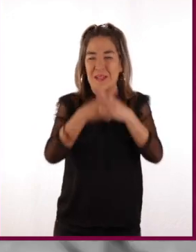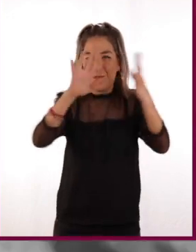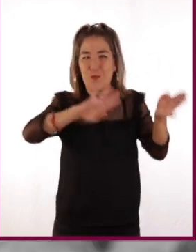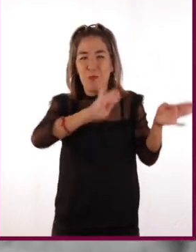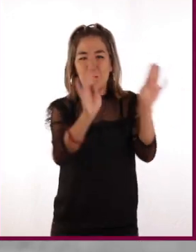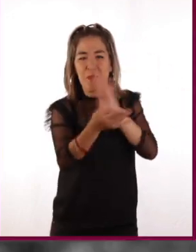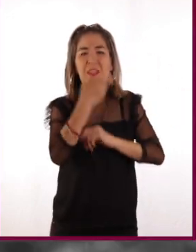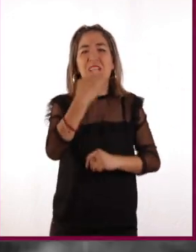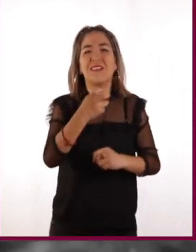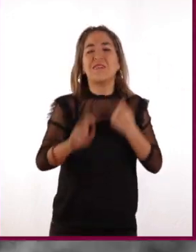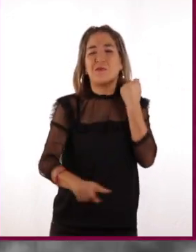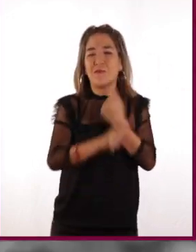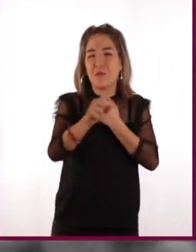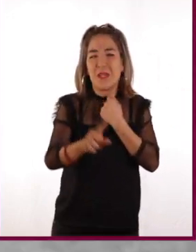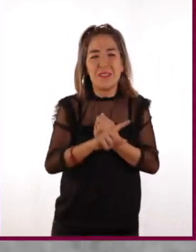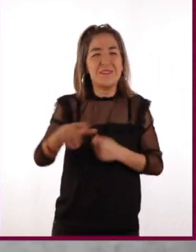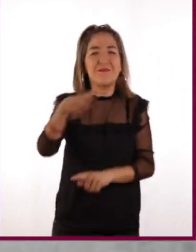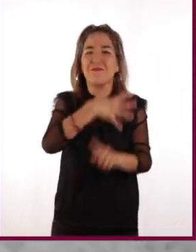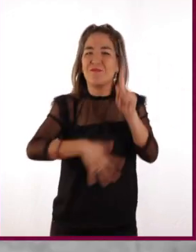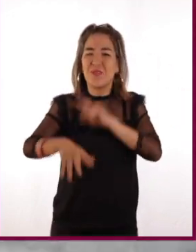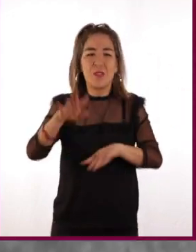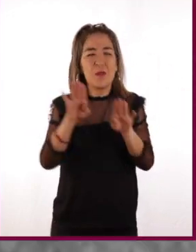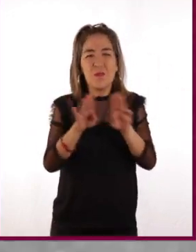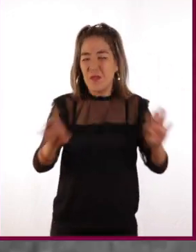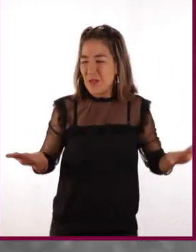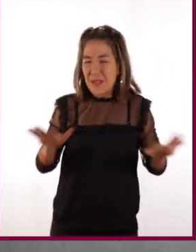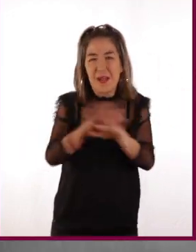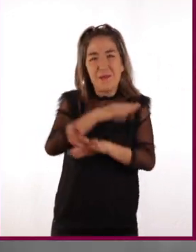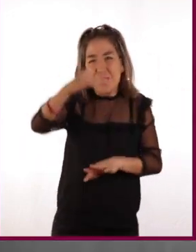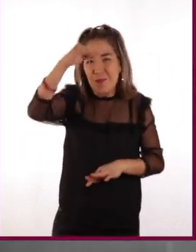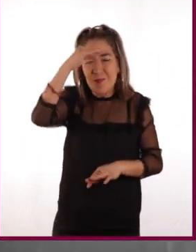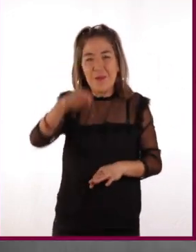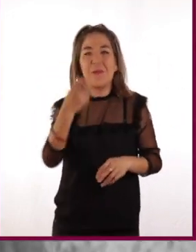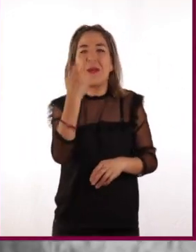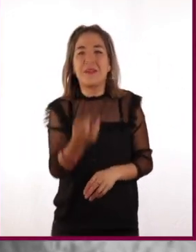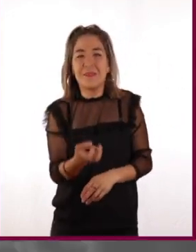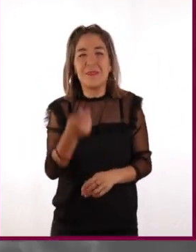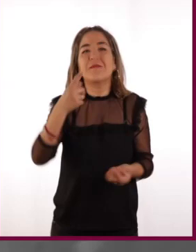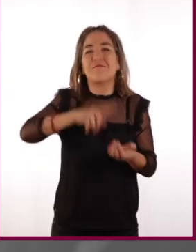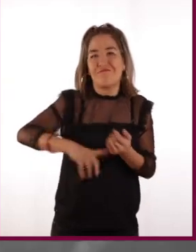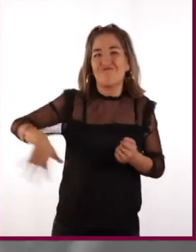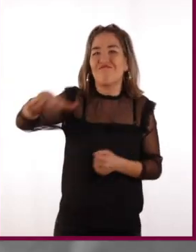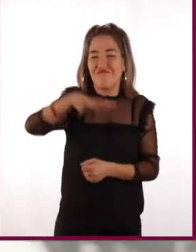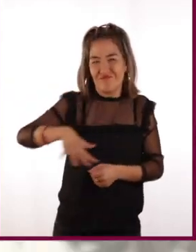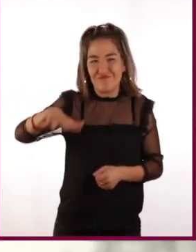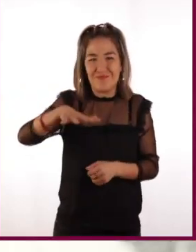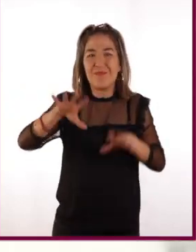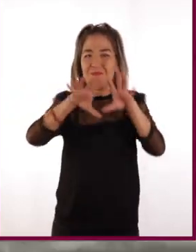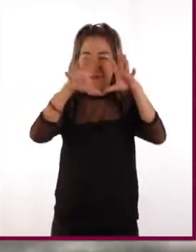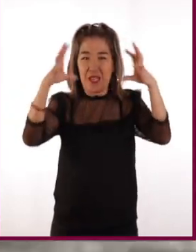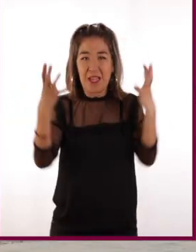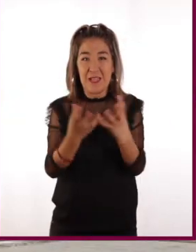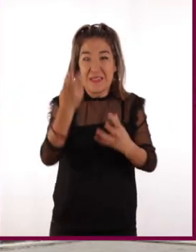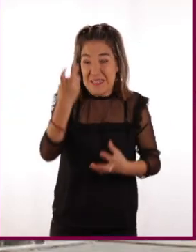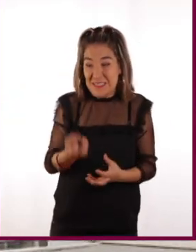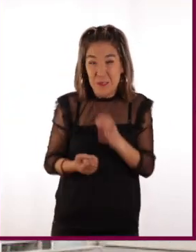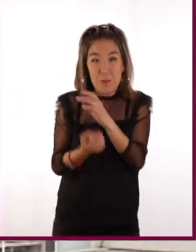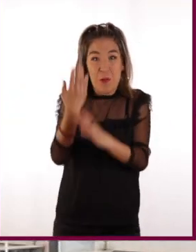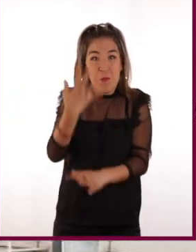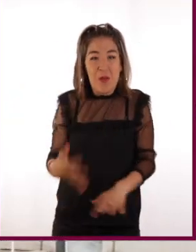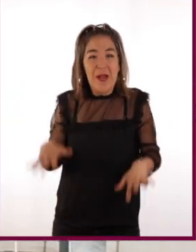la Primera Guerra Mundial, un acontecimiento que cimbraría la manera de pensar de una buena parte del planeta. De